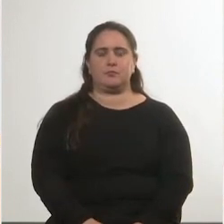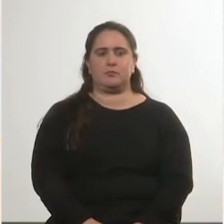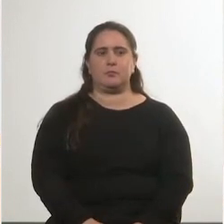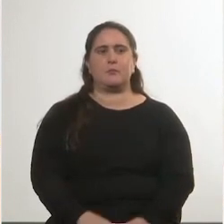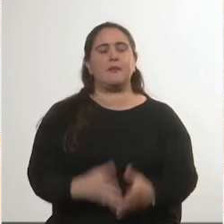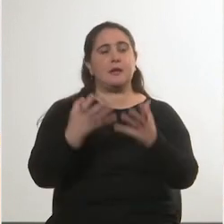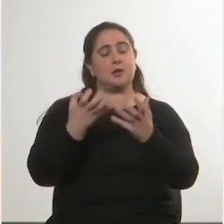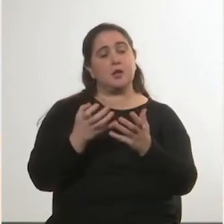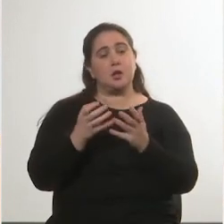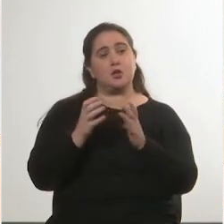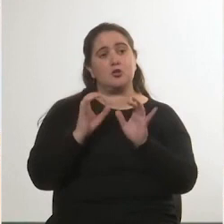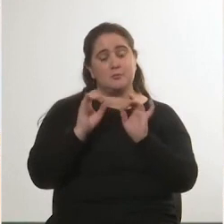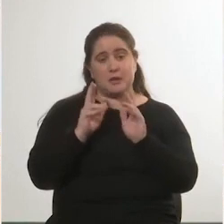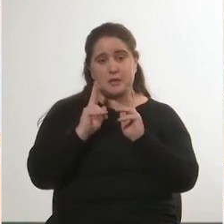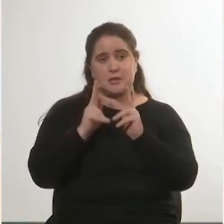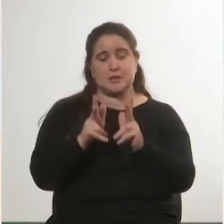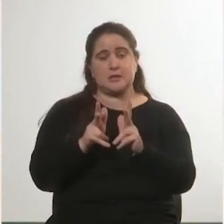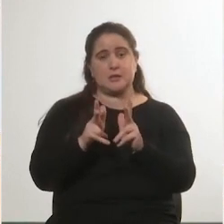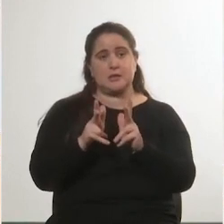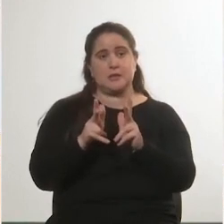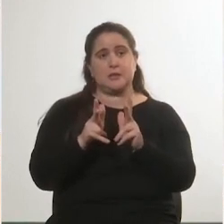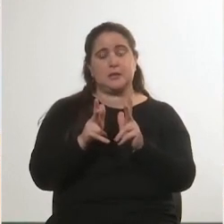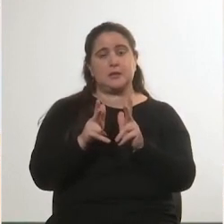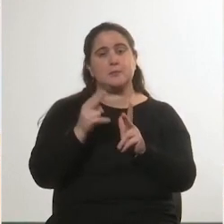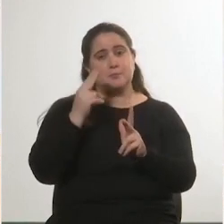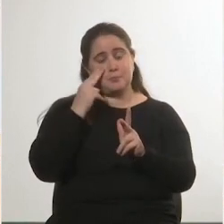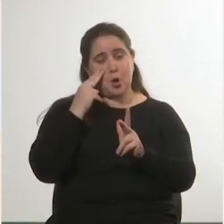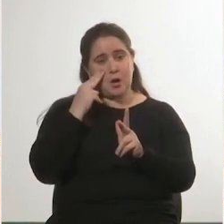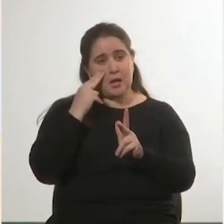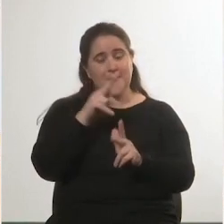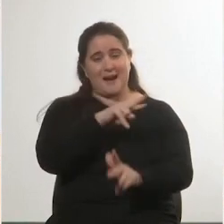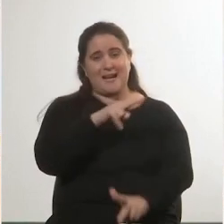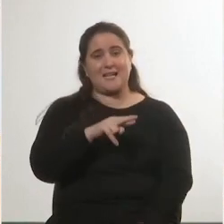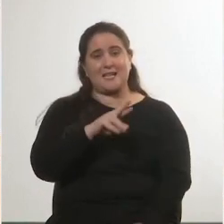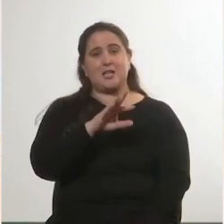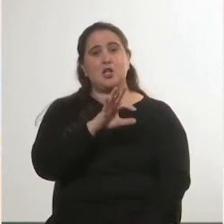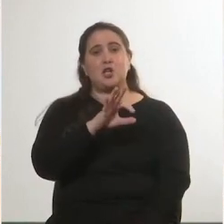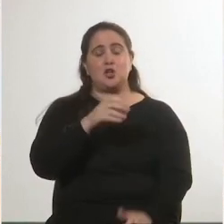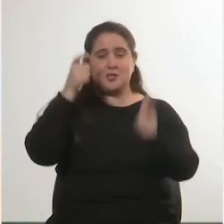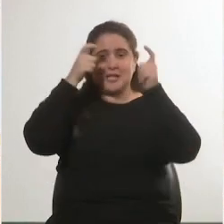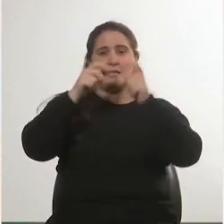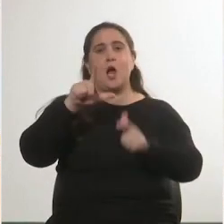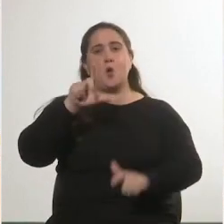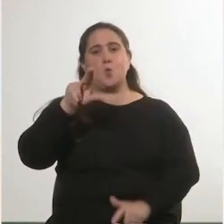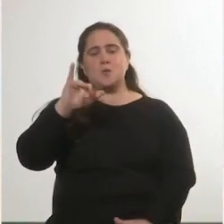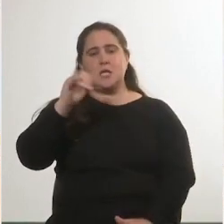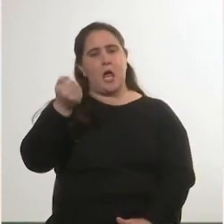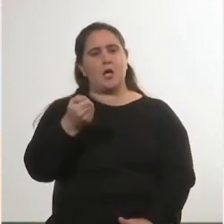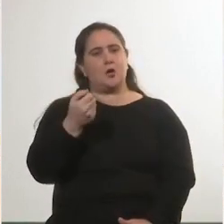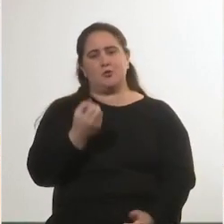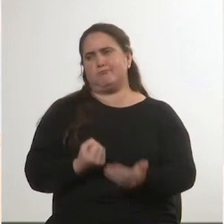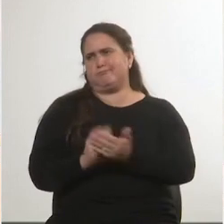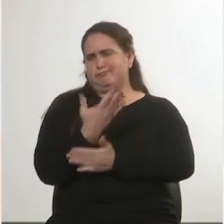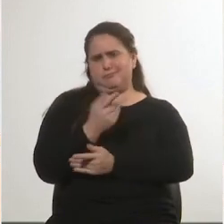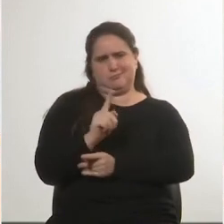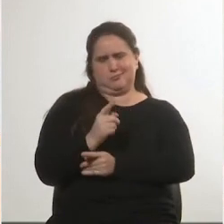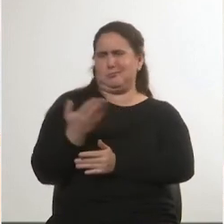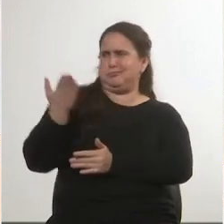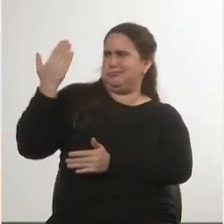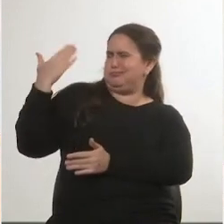Yo quiero simplemente expresar que el problema del río Santa Lucía no es nuevo, es